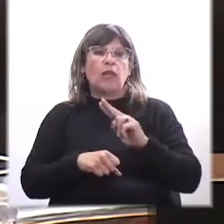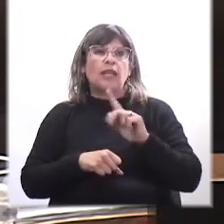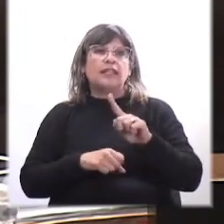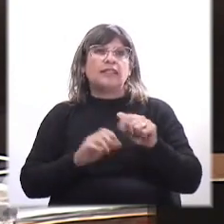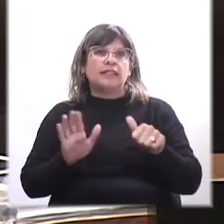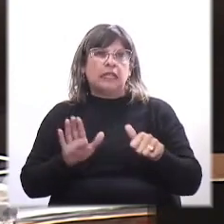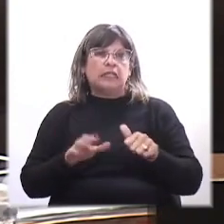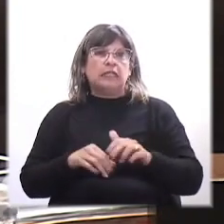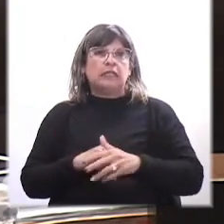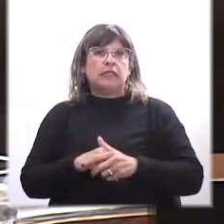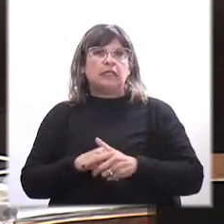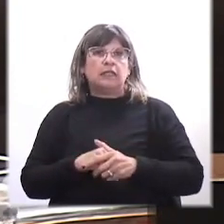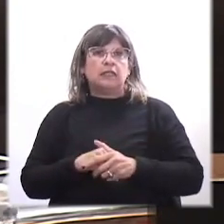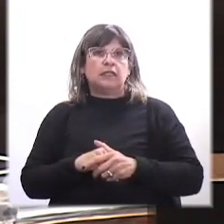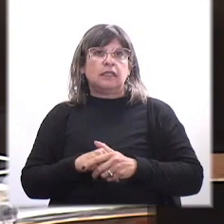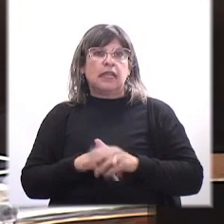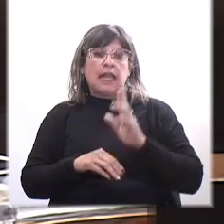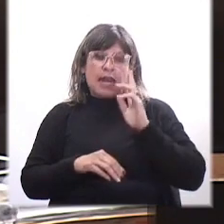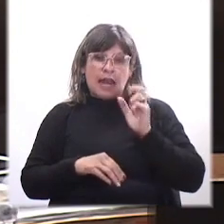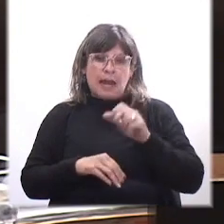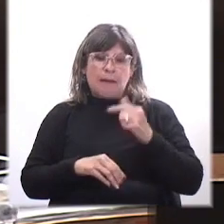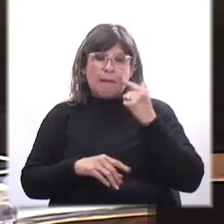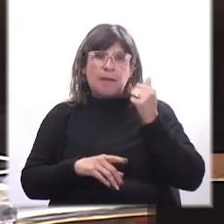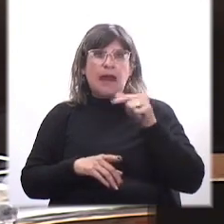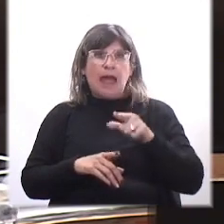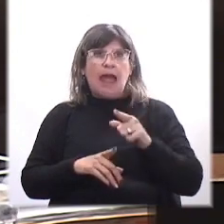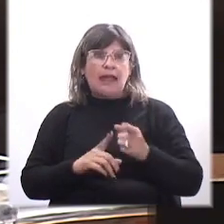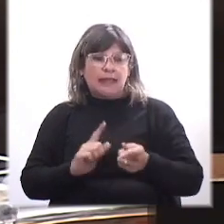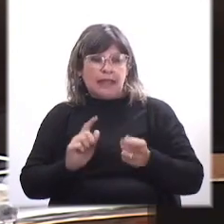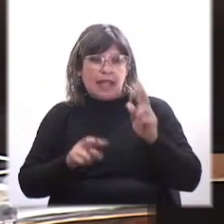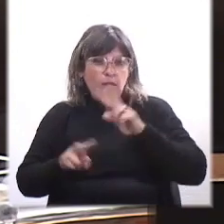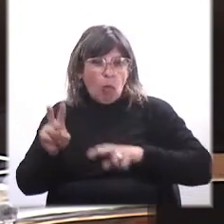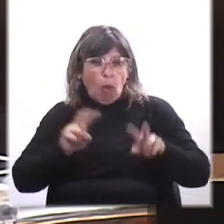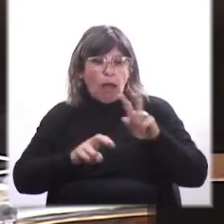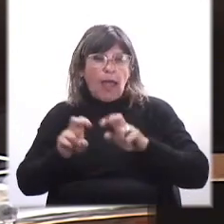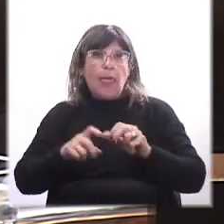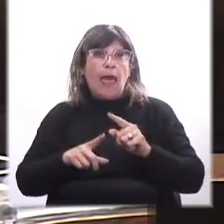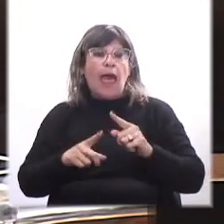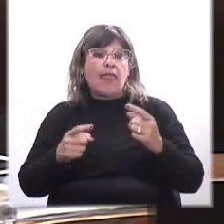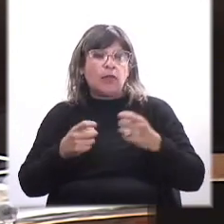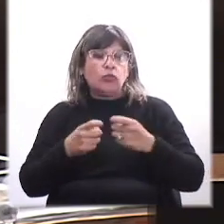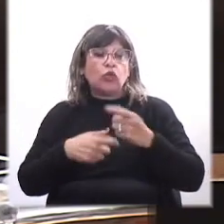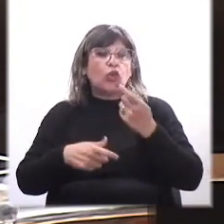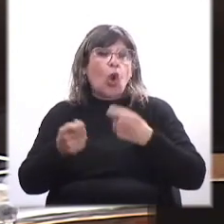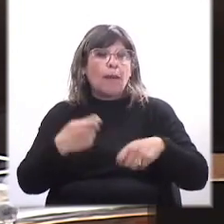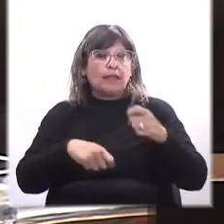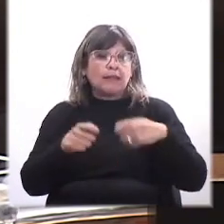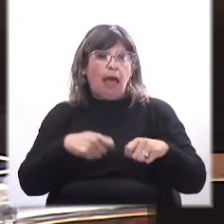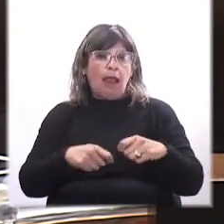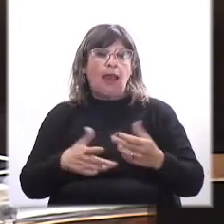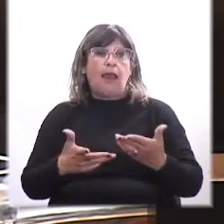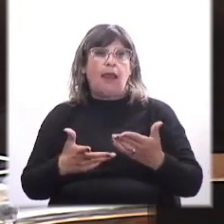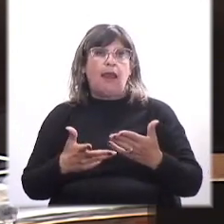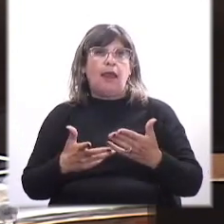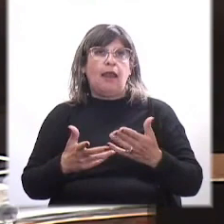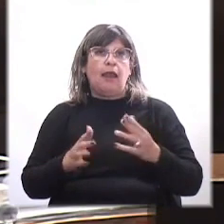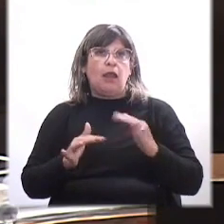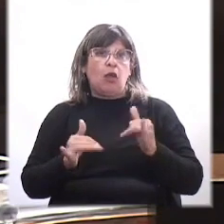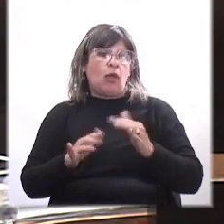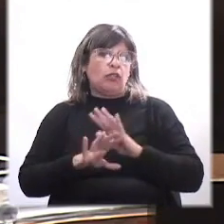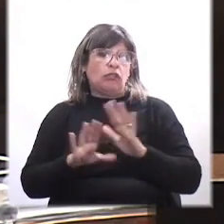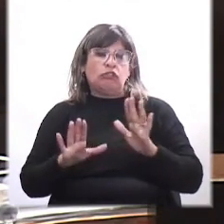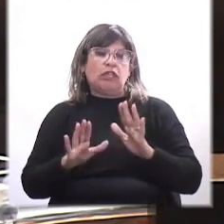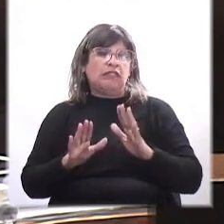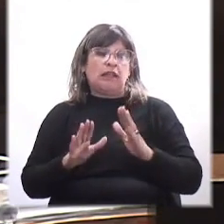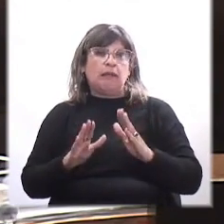2016, en el plan de reposicionamiento y búsqueda de un socio comercial, cuando ya se habían